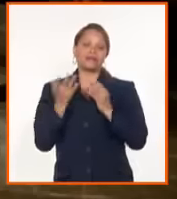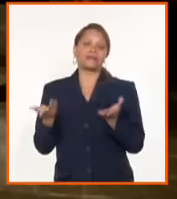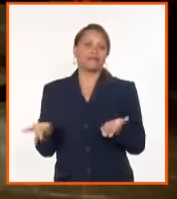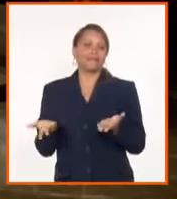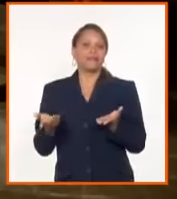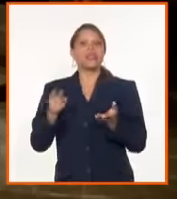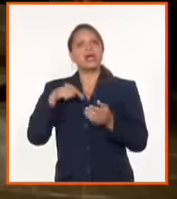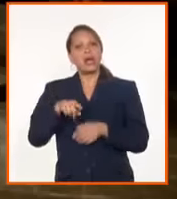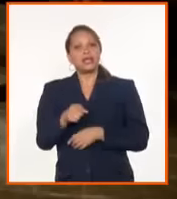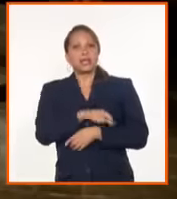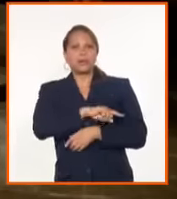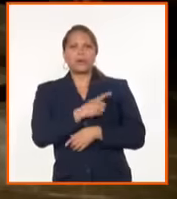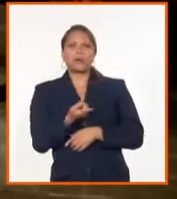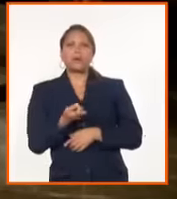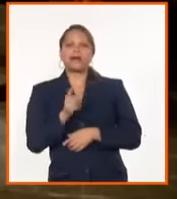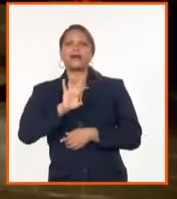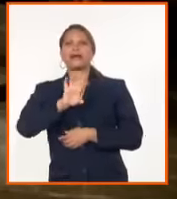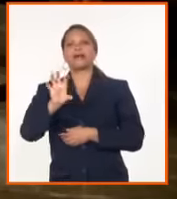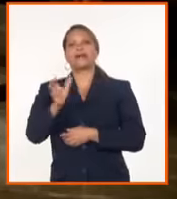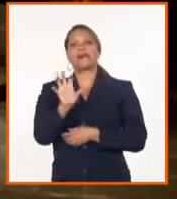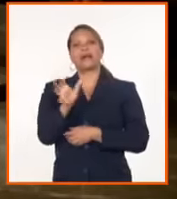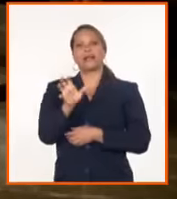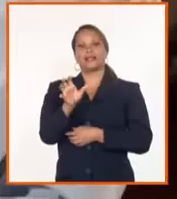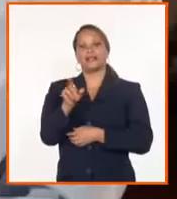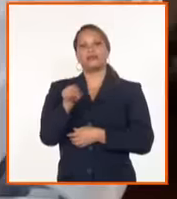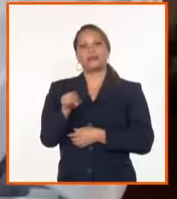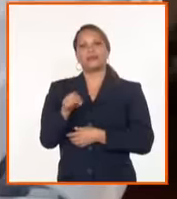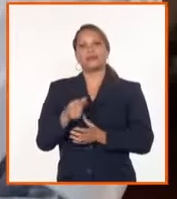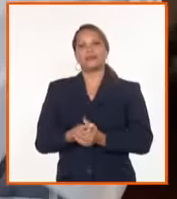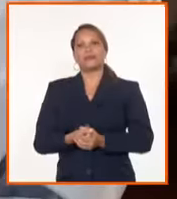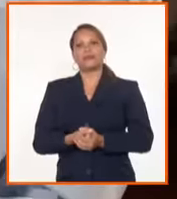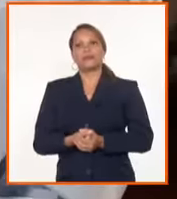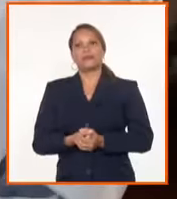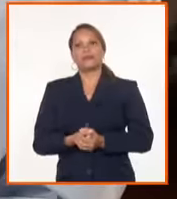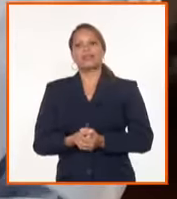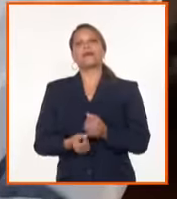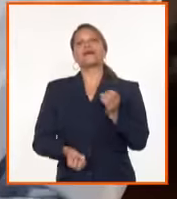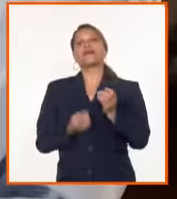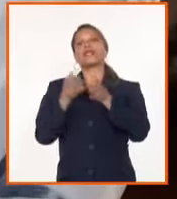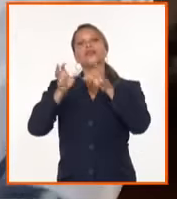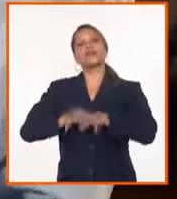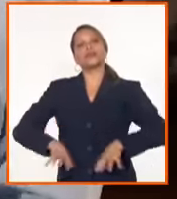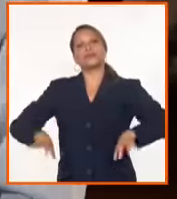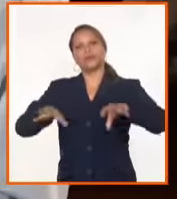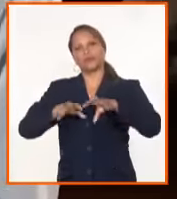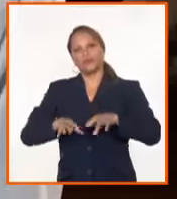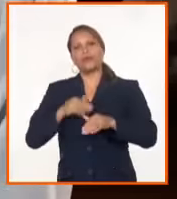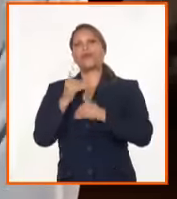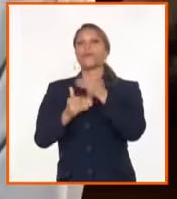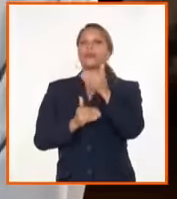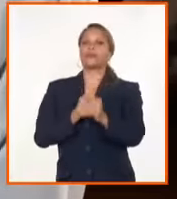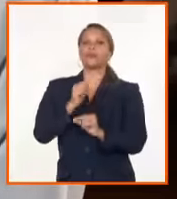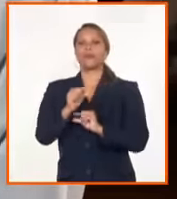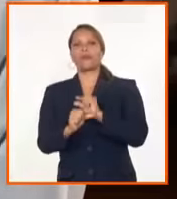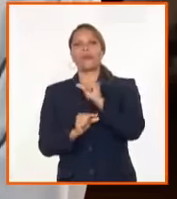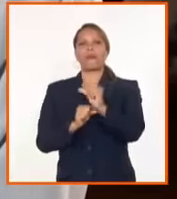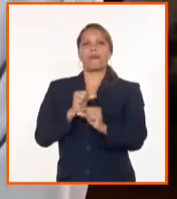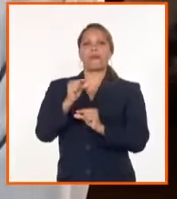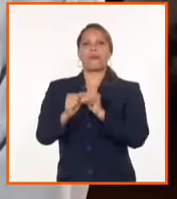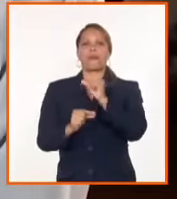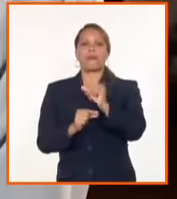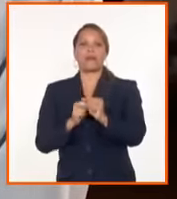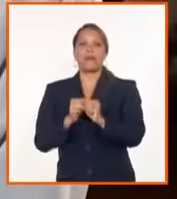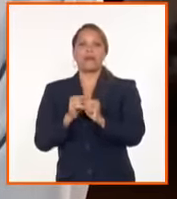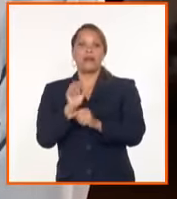bancarización. Lo que pasa, la bancarización es necesaria, estamos creando las condiciones, se ha dicho que es un proceso gradual. Lo que pasa es que la